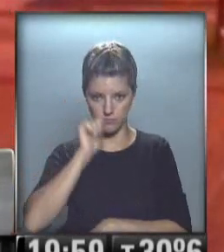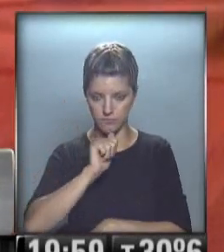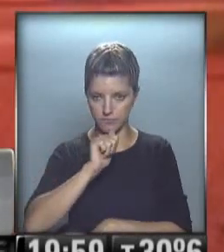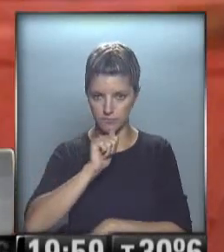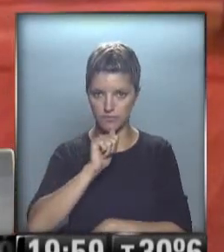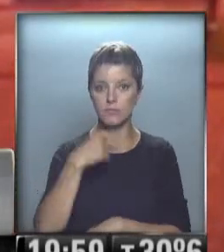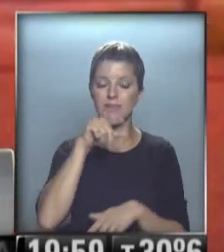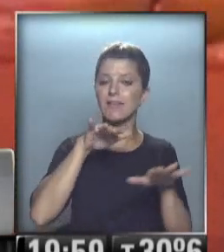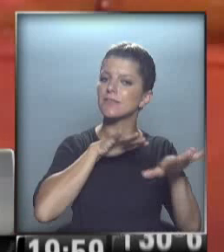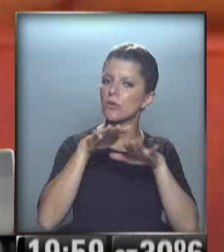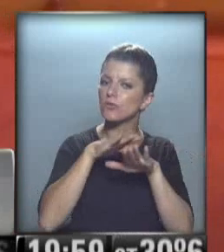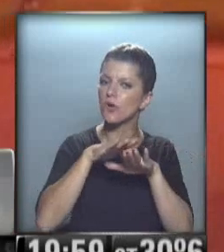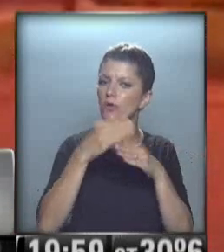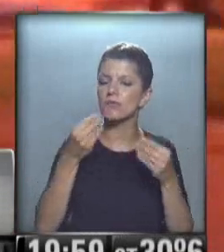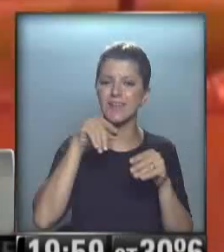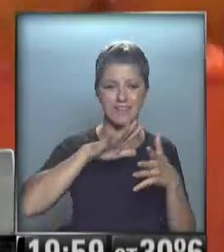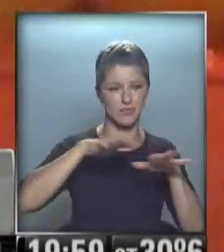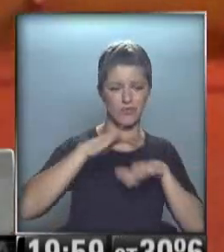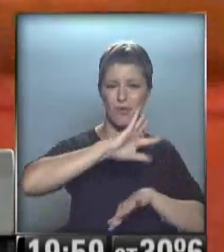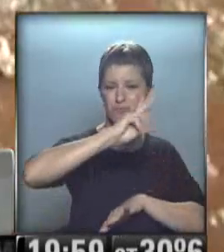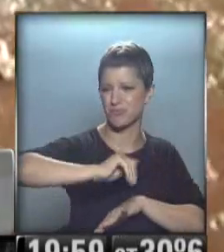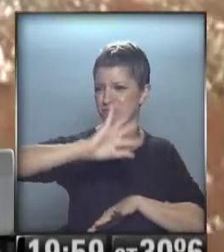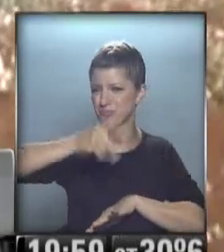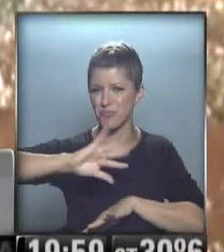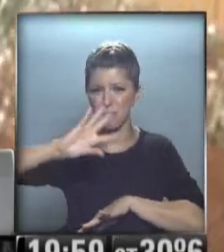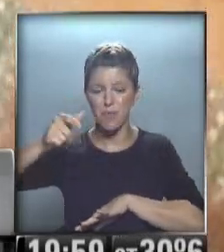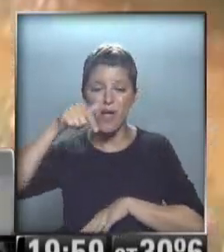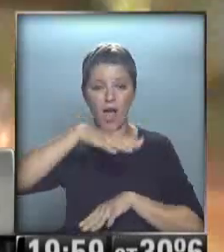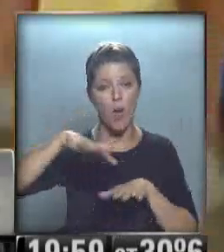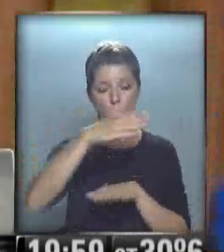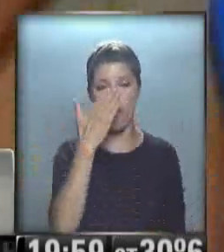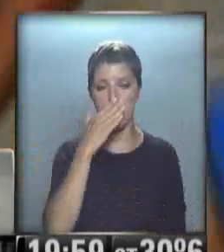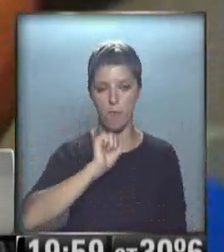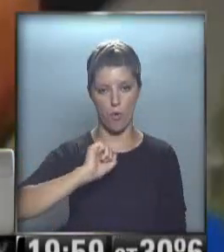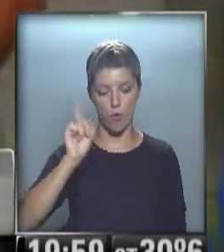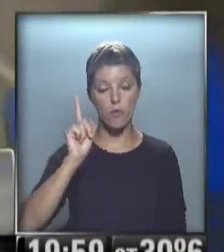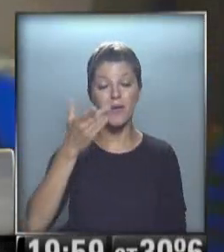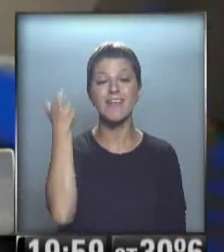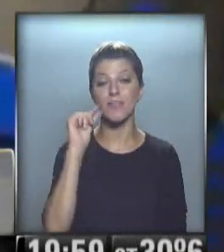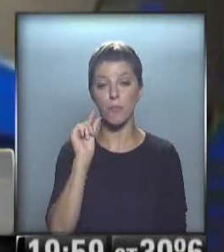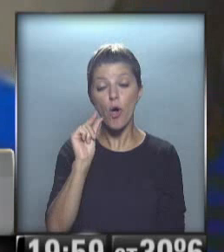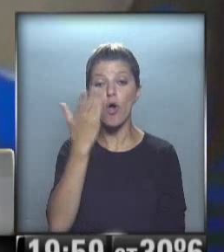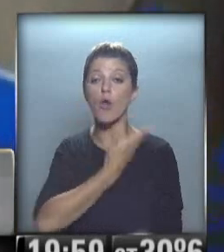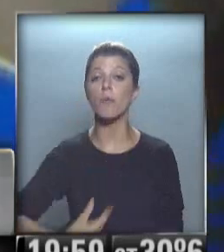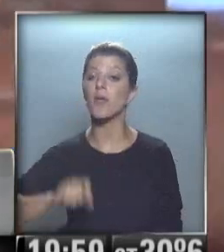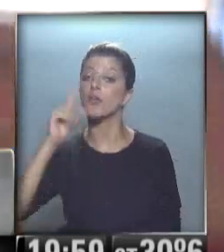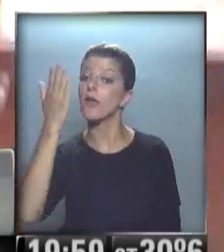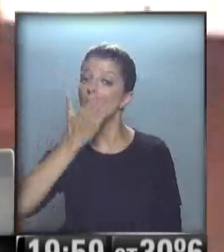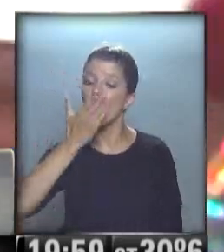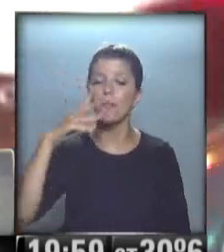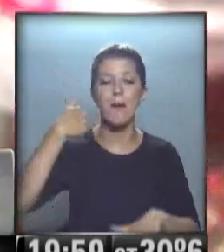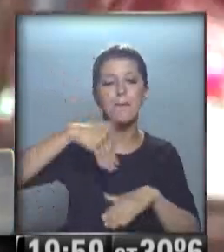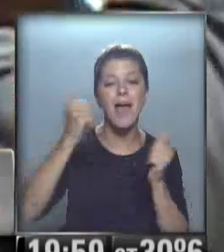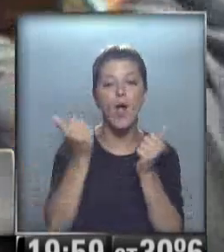los incidentes ocurridos durante los saqueos de comercios en esa provincia. Hace unas horas el gobierno cordobés arribó a un acuerdo